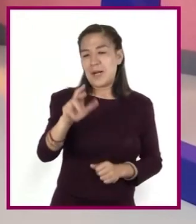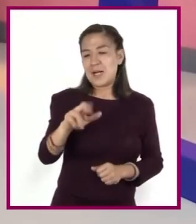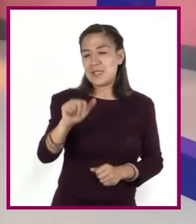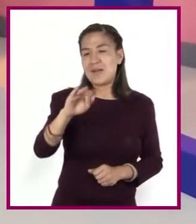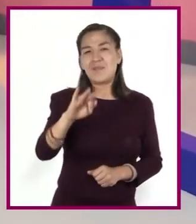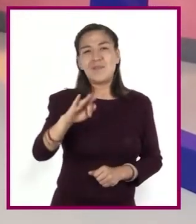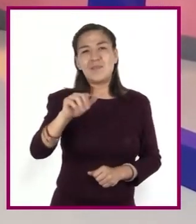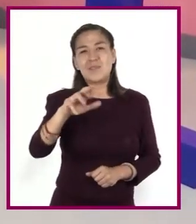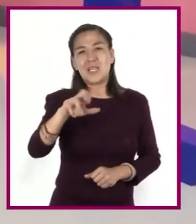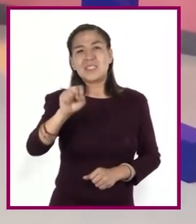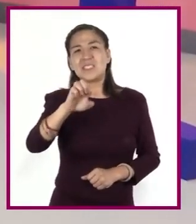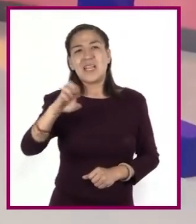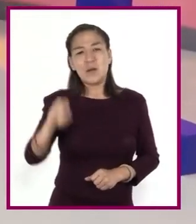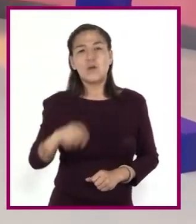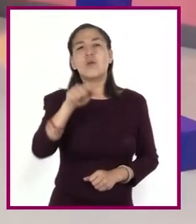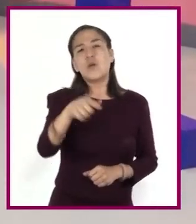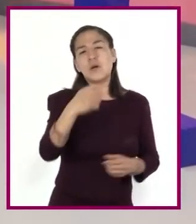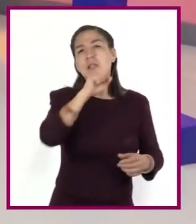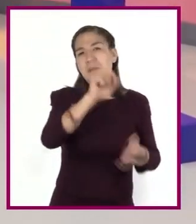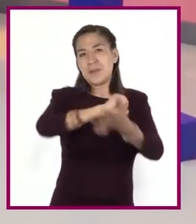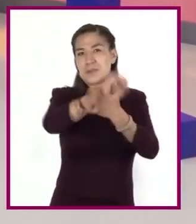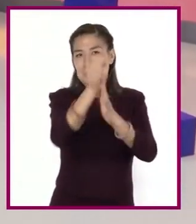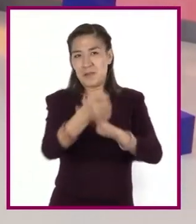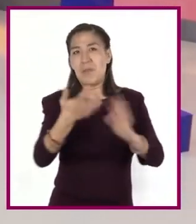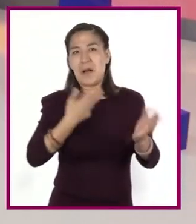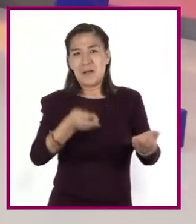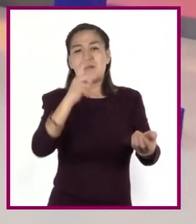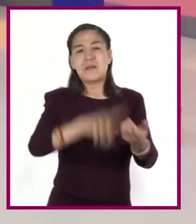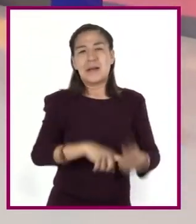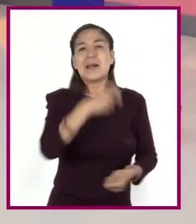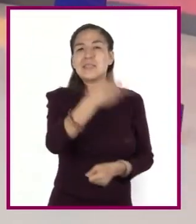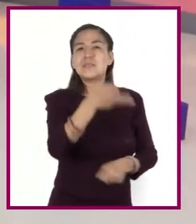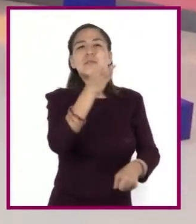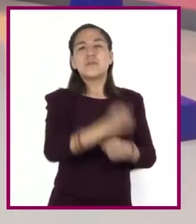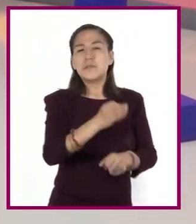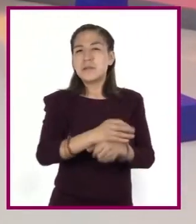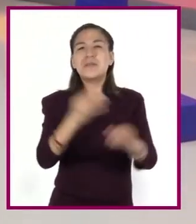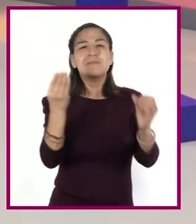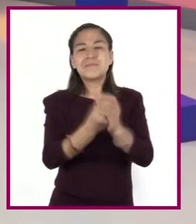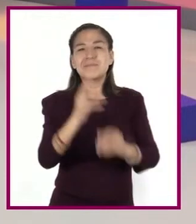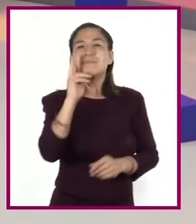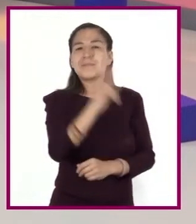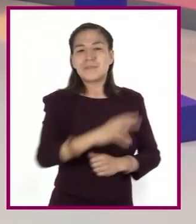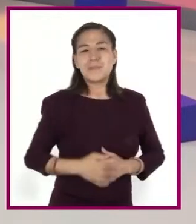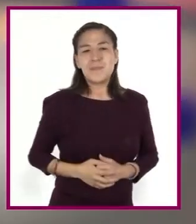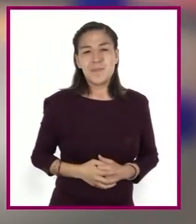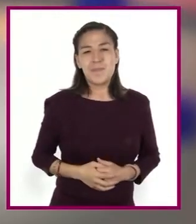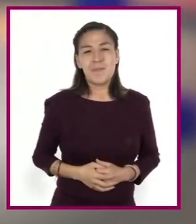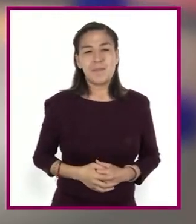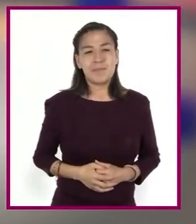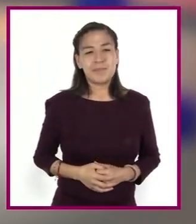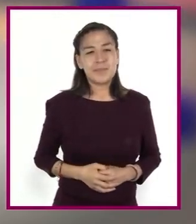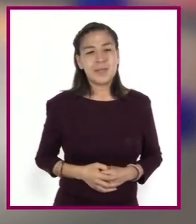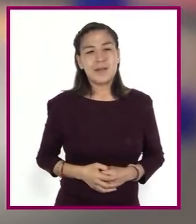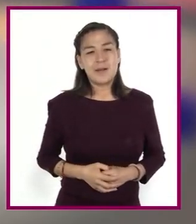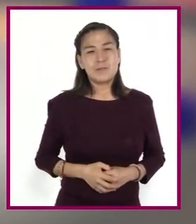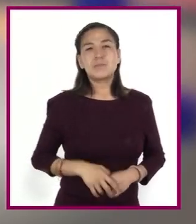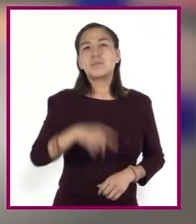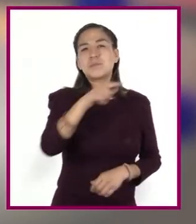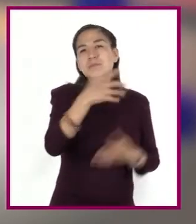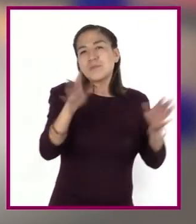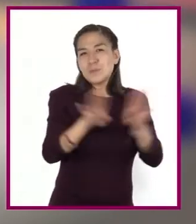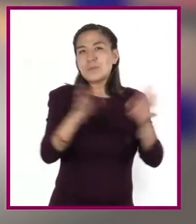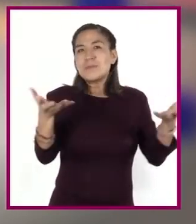resumir información o los sinónimos. En esta sesión vimos el aprendizaje esperado. Elabora resúmenes